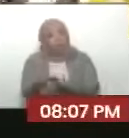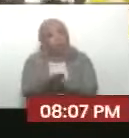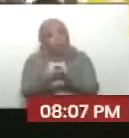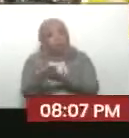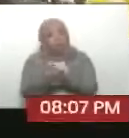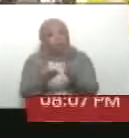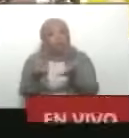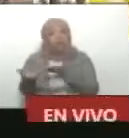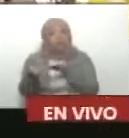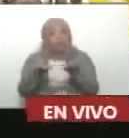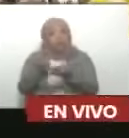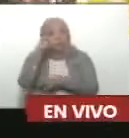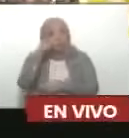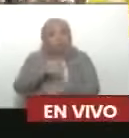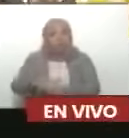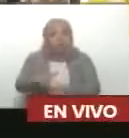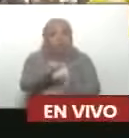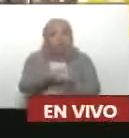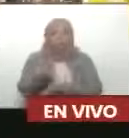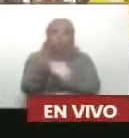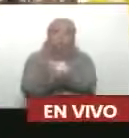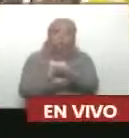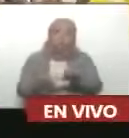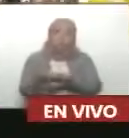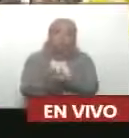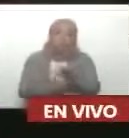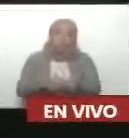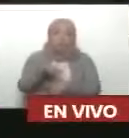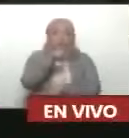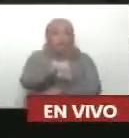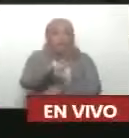asuntos de servicios públicos, los problemas de la gente.